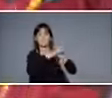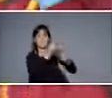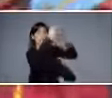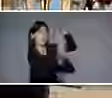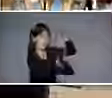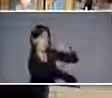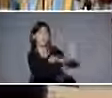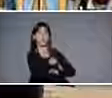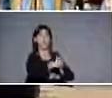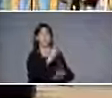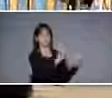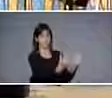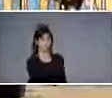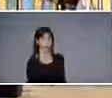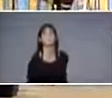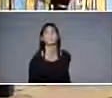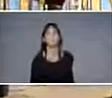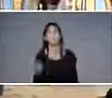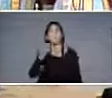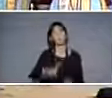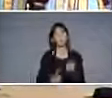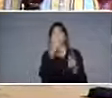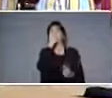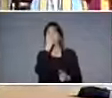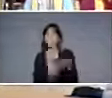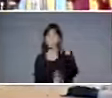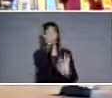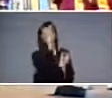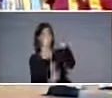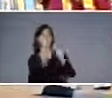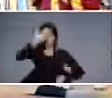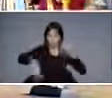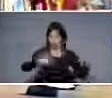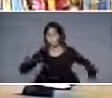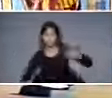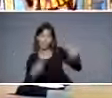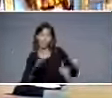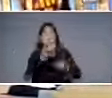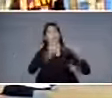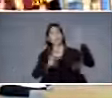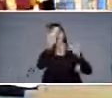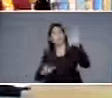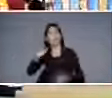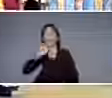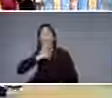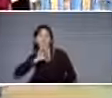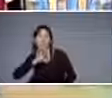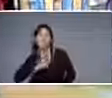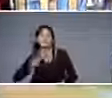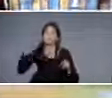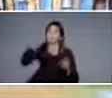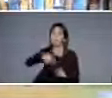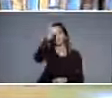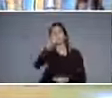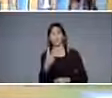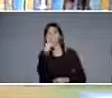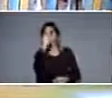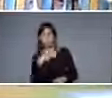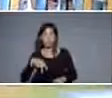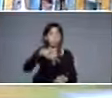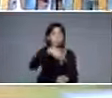de espera. Hay fascines que hacen fuego para divertir a la gente, y detrás pasea un ciego al que